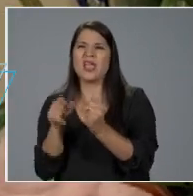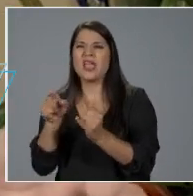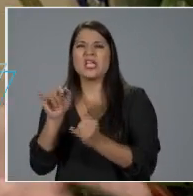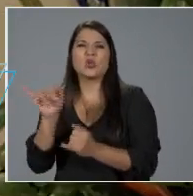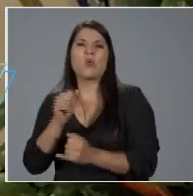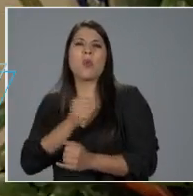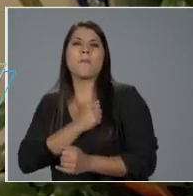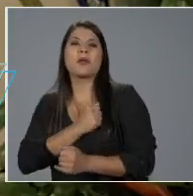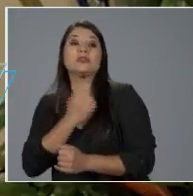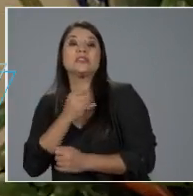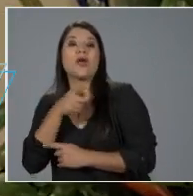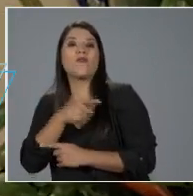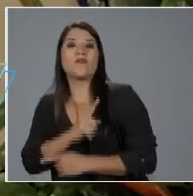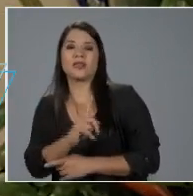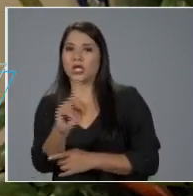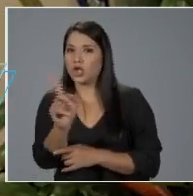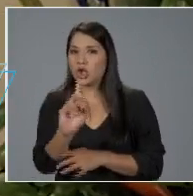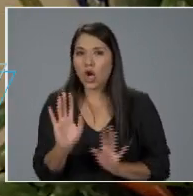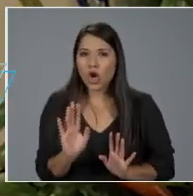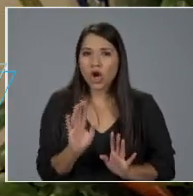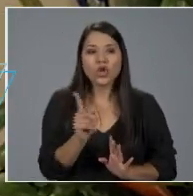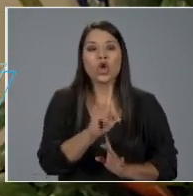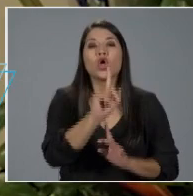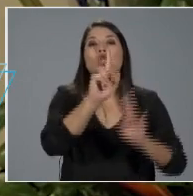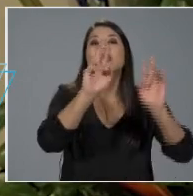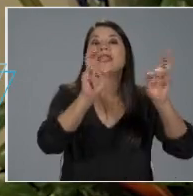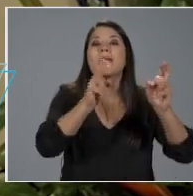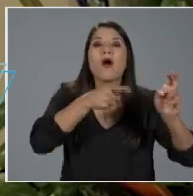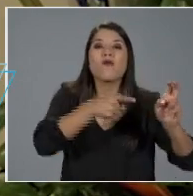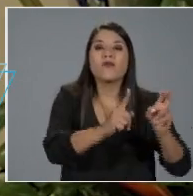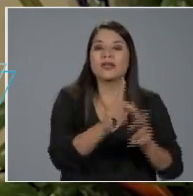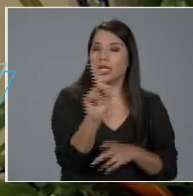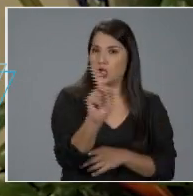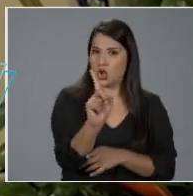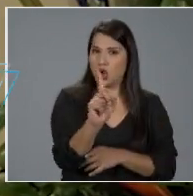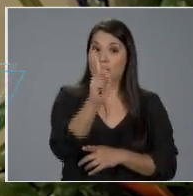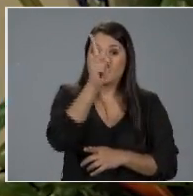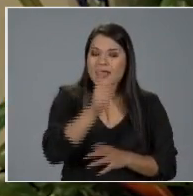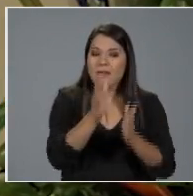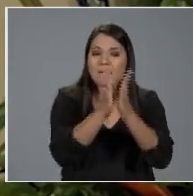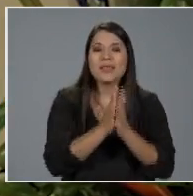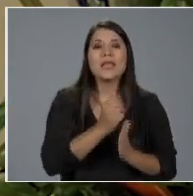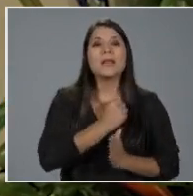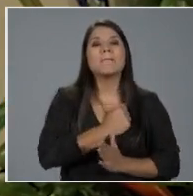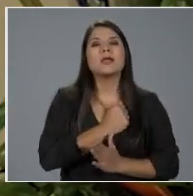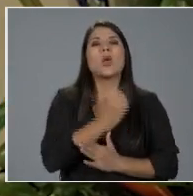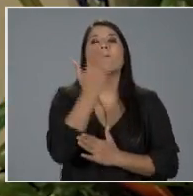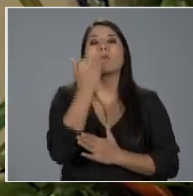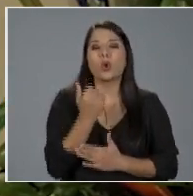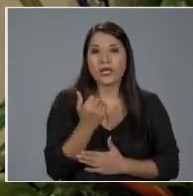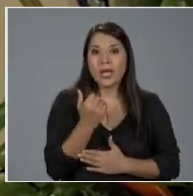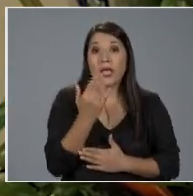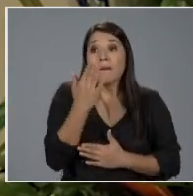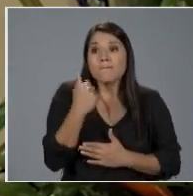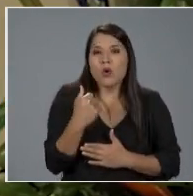si te ofendí. No, pero aquí no era el tema de ofender, era el tema de que el haber mantenido él a algunas personas de su